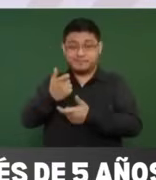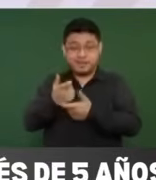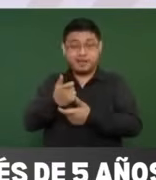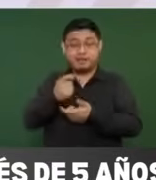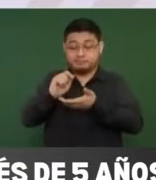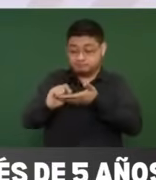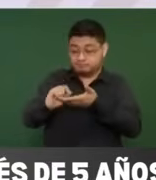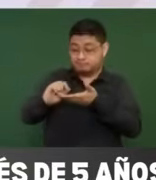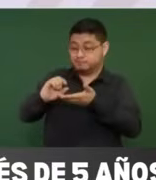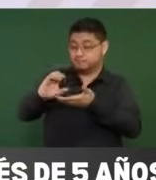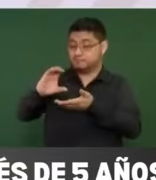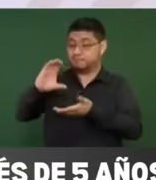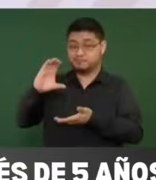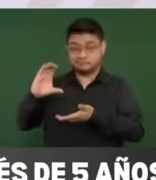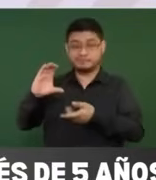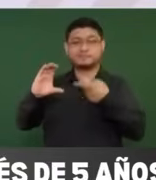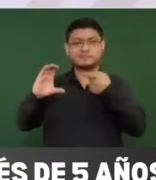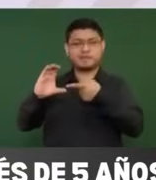hay empleos,